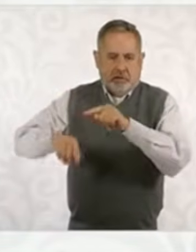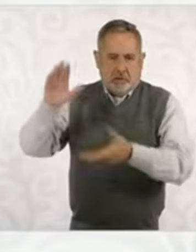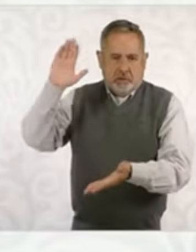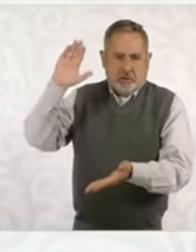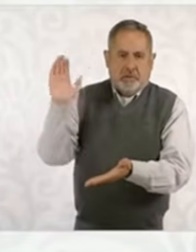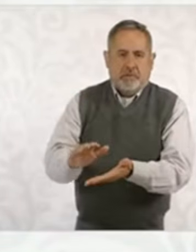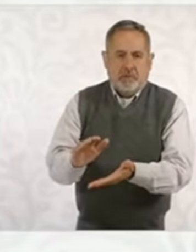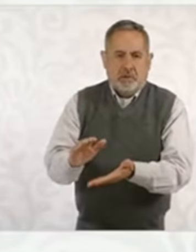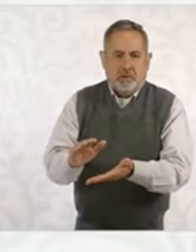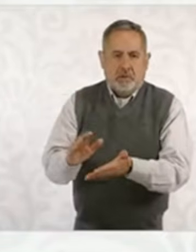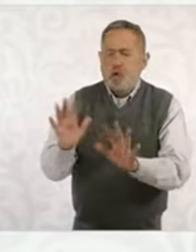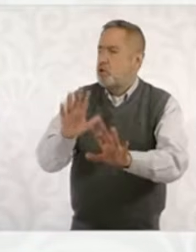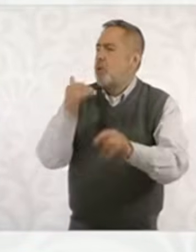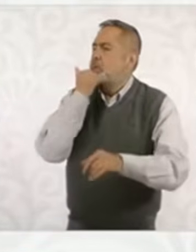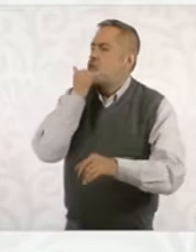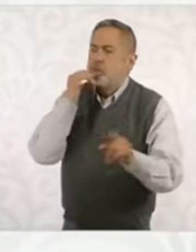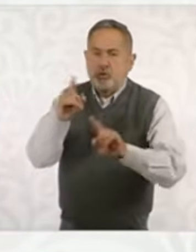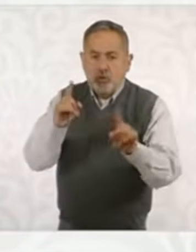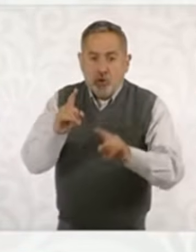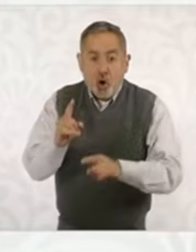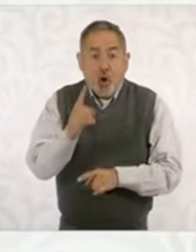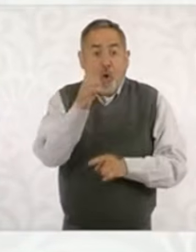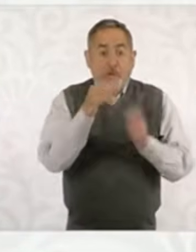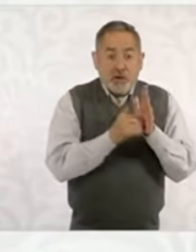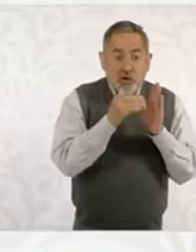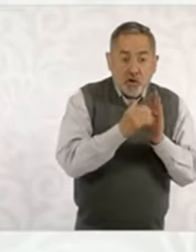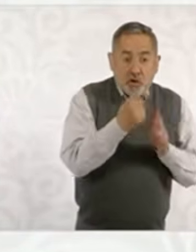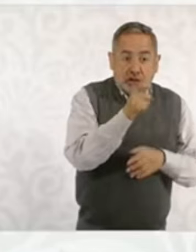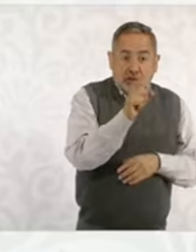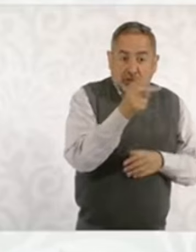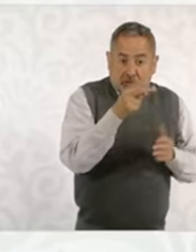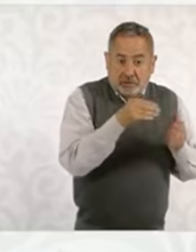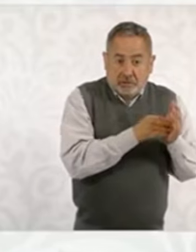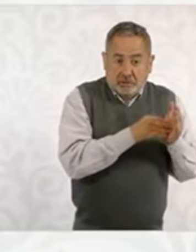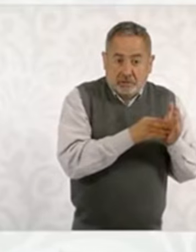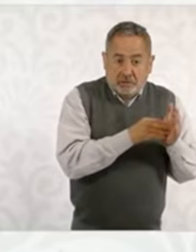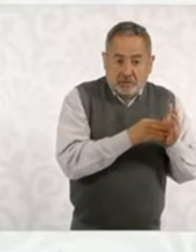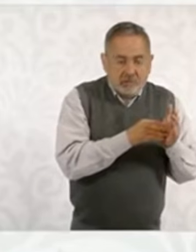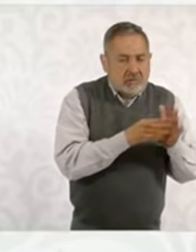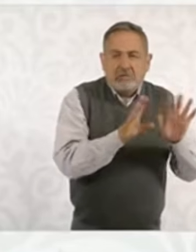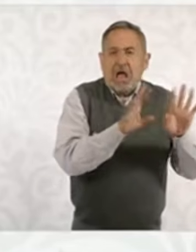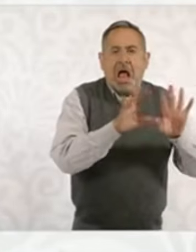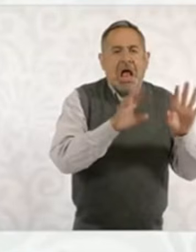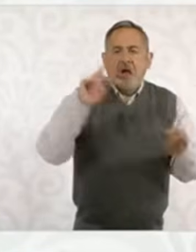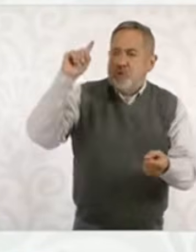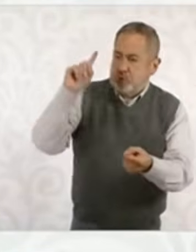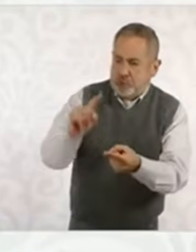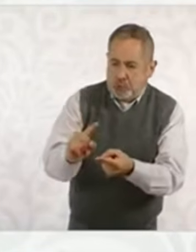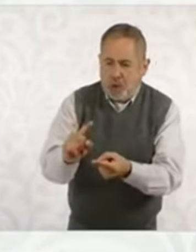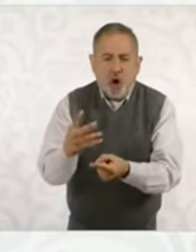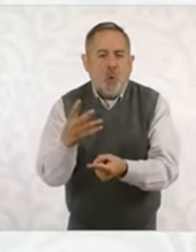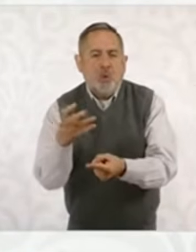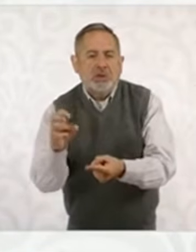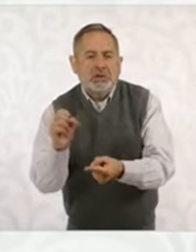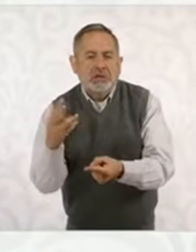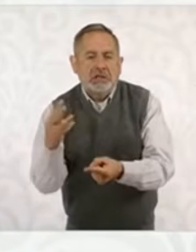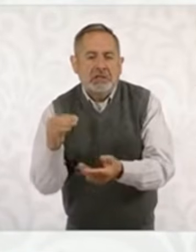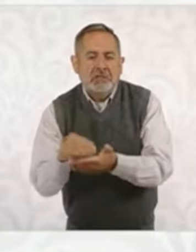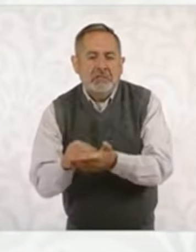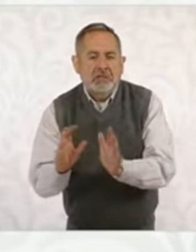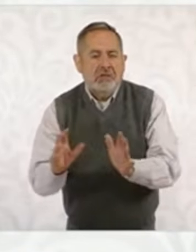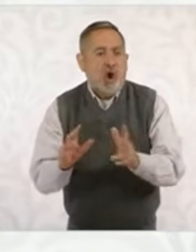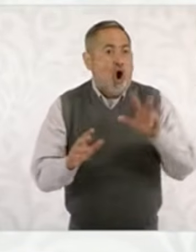463.000. Perdón, de 1.122.000 quedaron 463.000 pesos, más